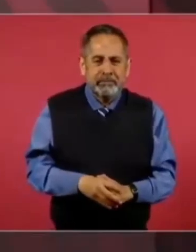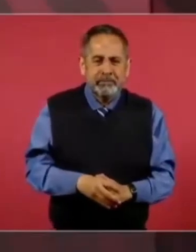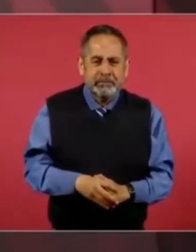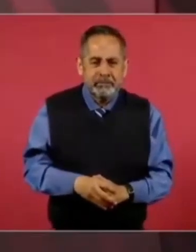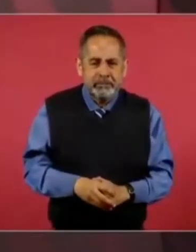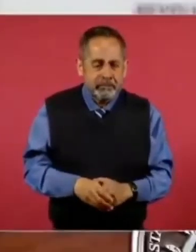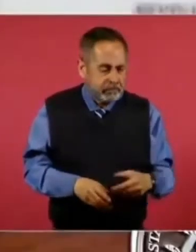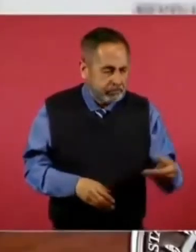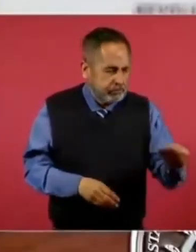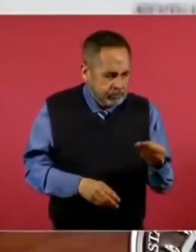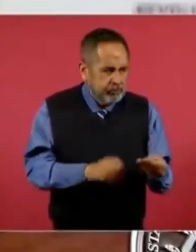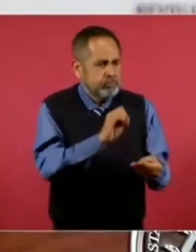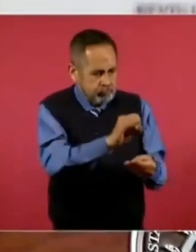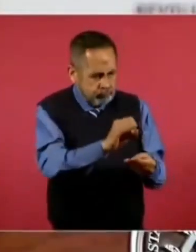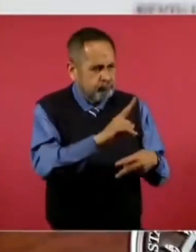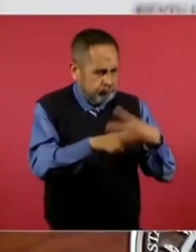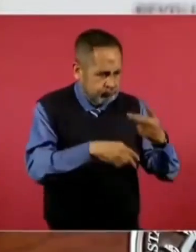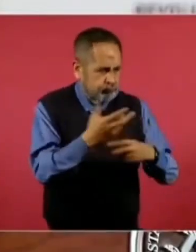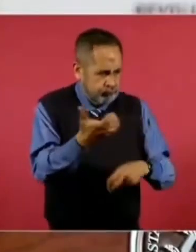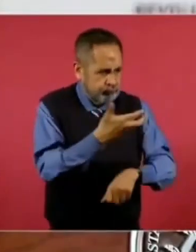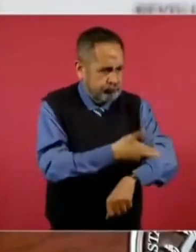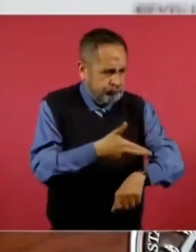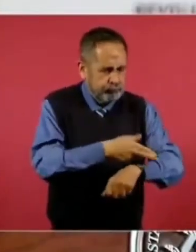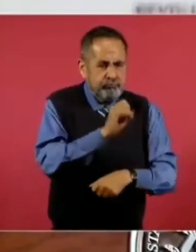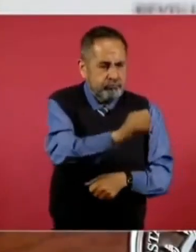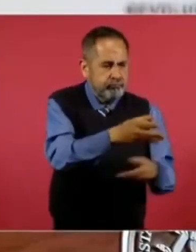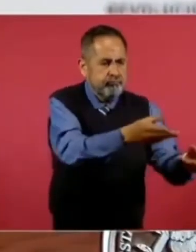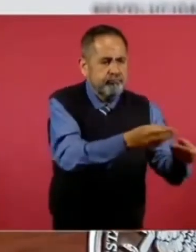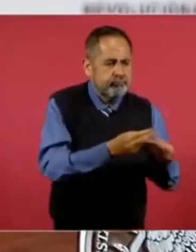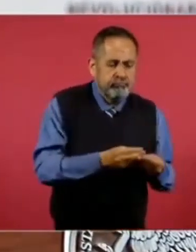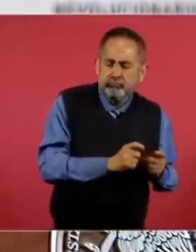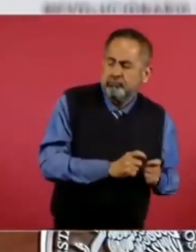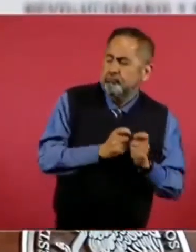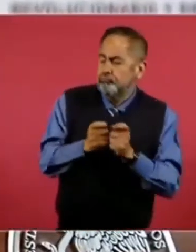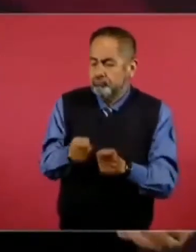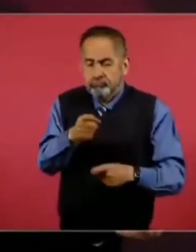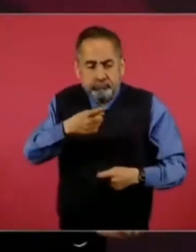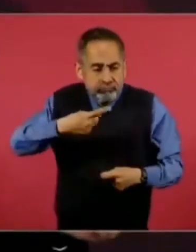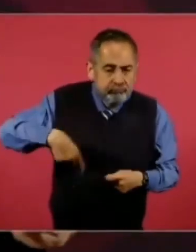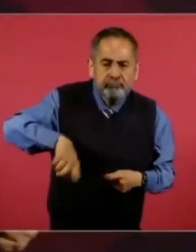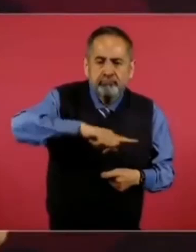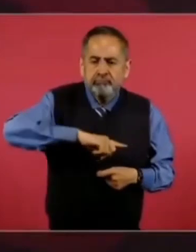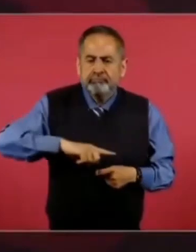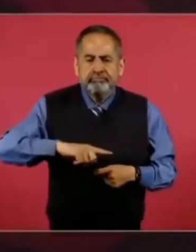el recurso y lo turne